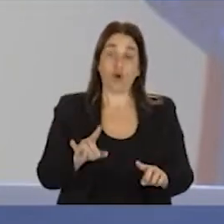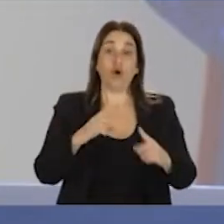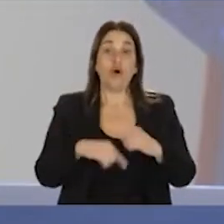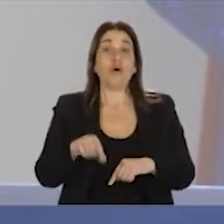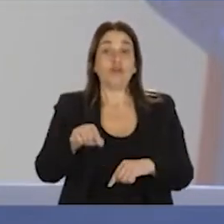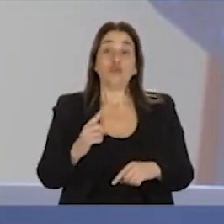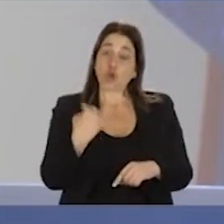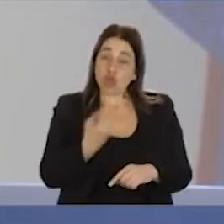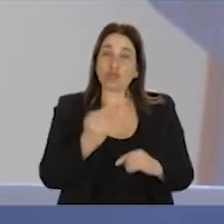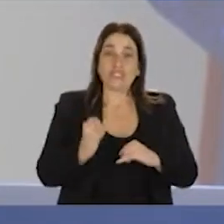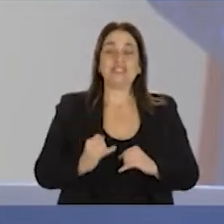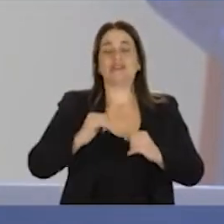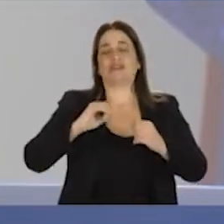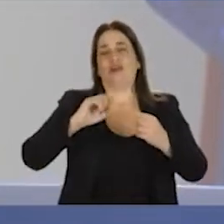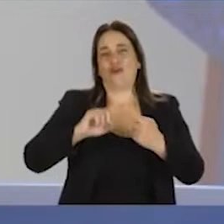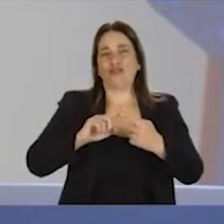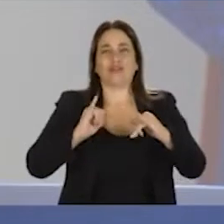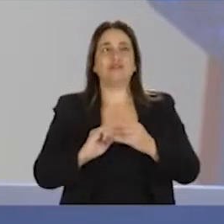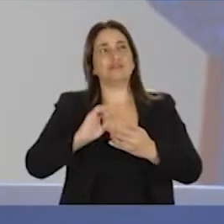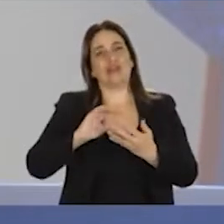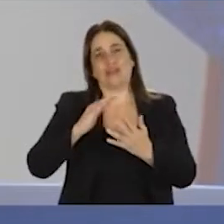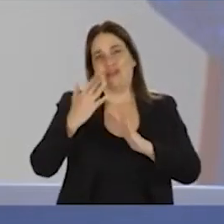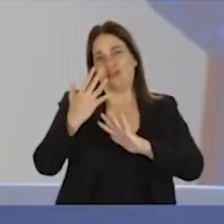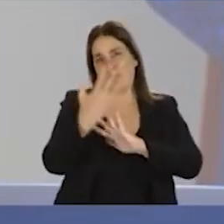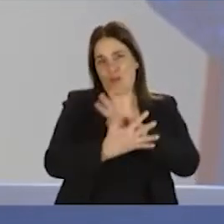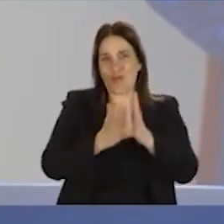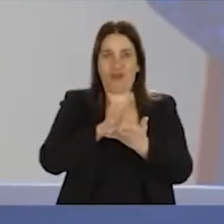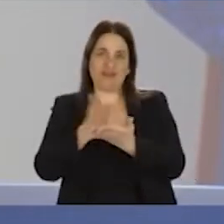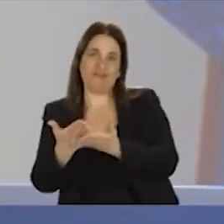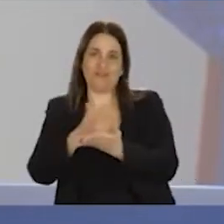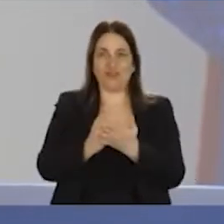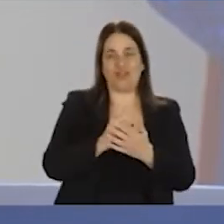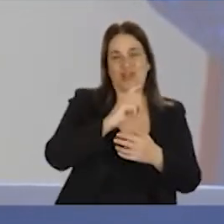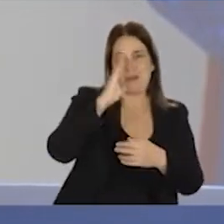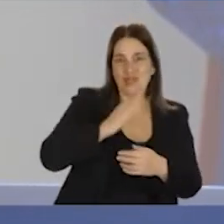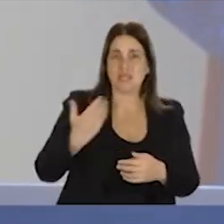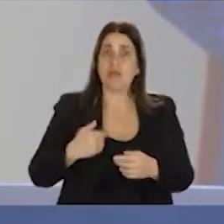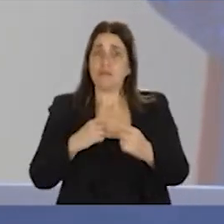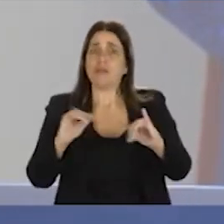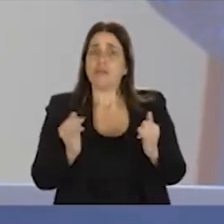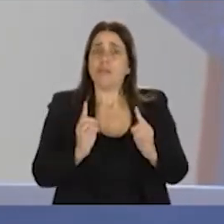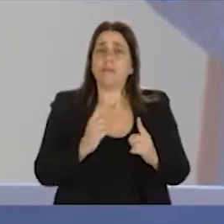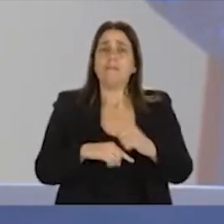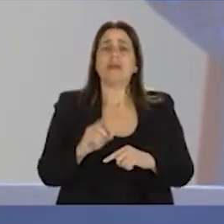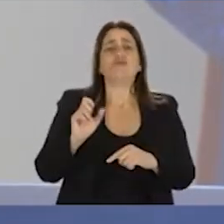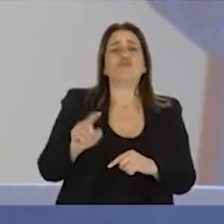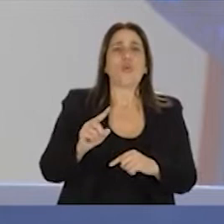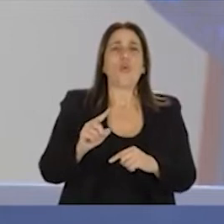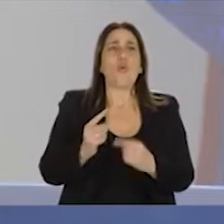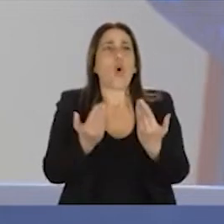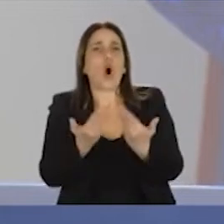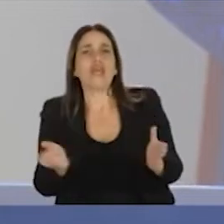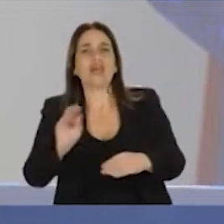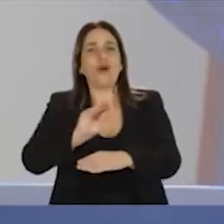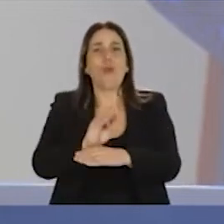íntimamente vinculados no sólo geográficamente sino también con nuestras costumbres con nuestros orígenes y además sin